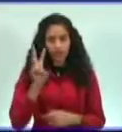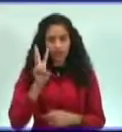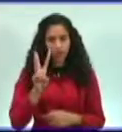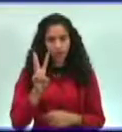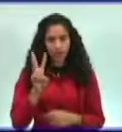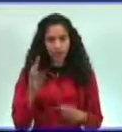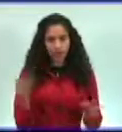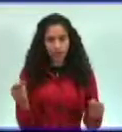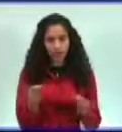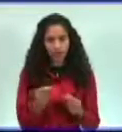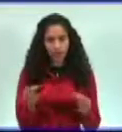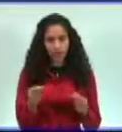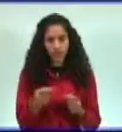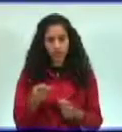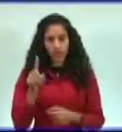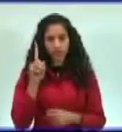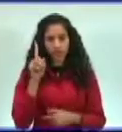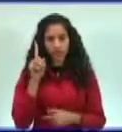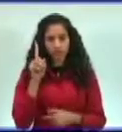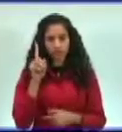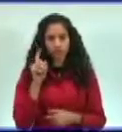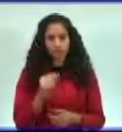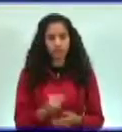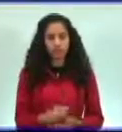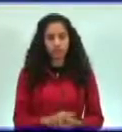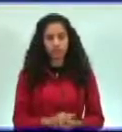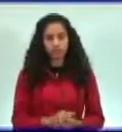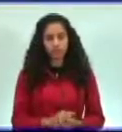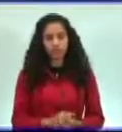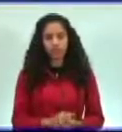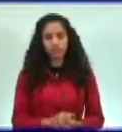3 es igual a 1.